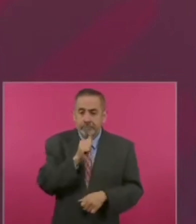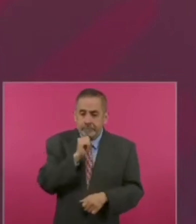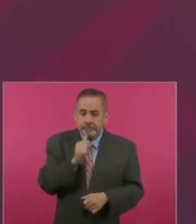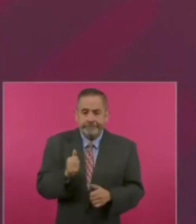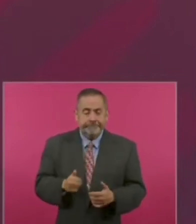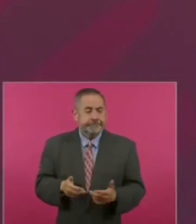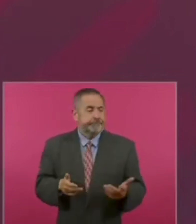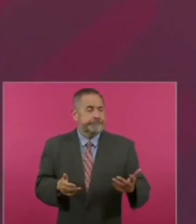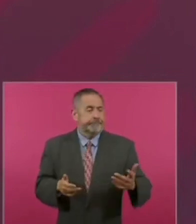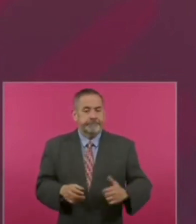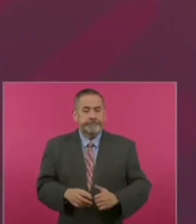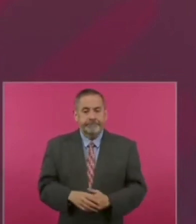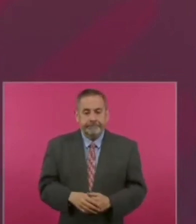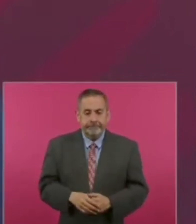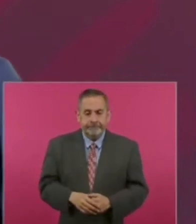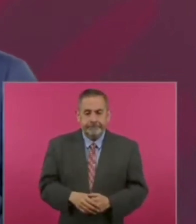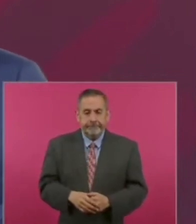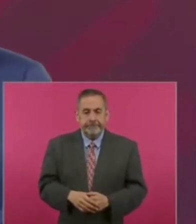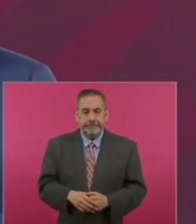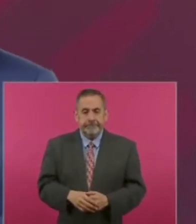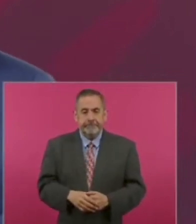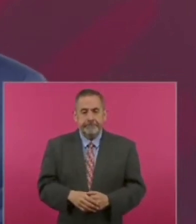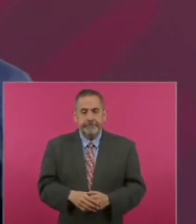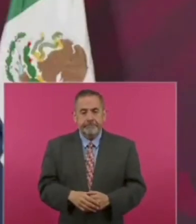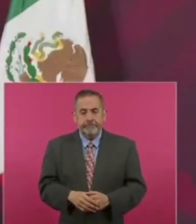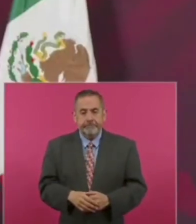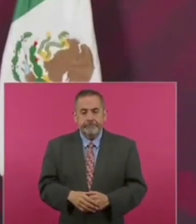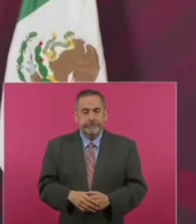deberían de